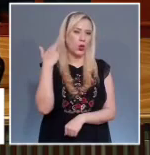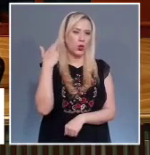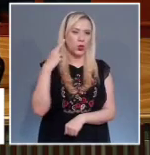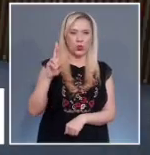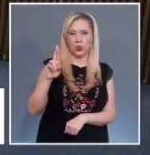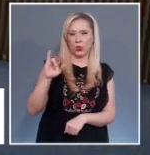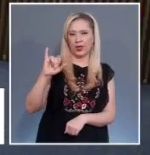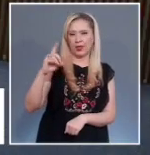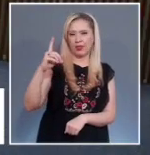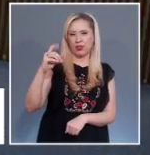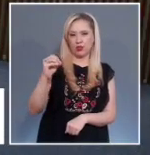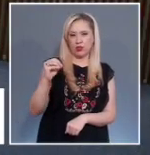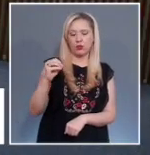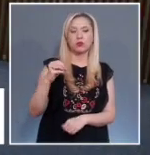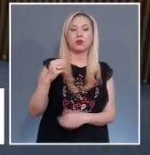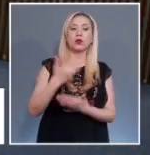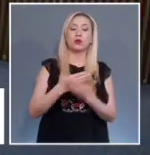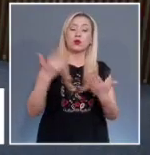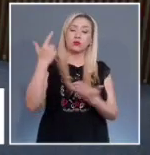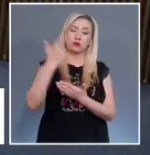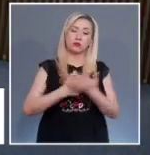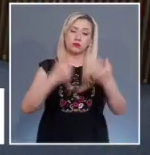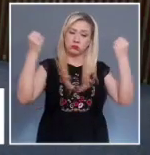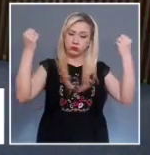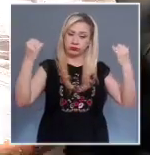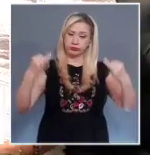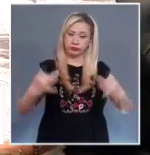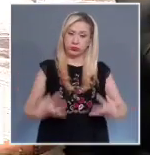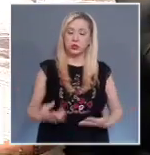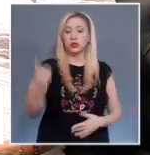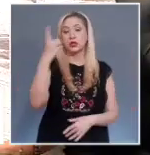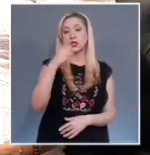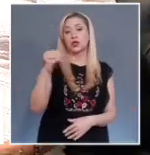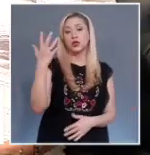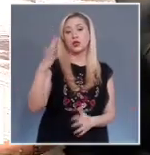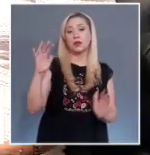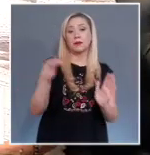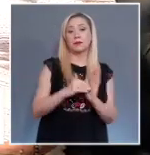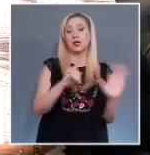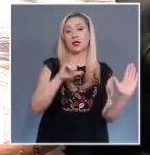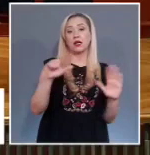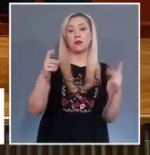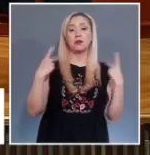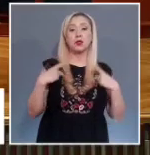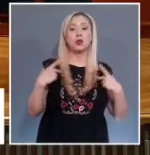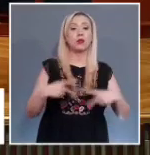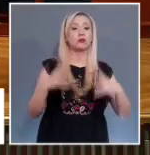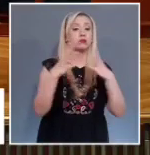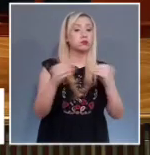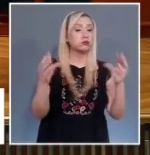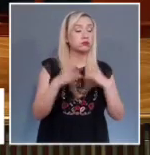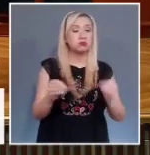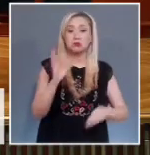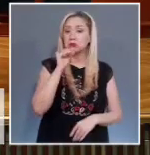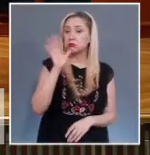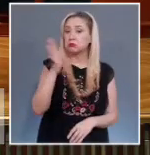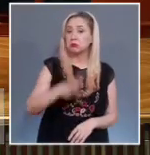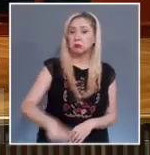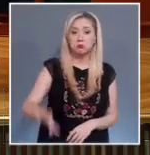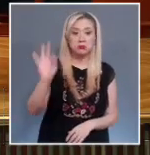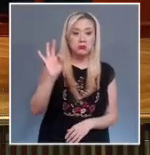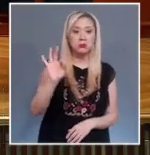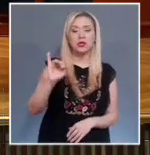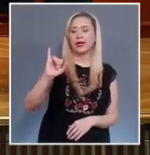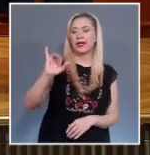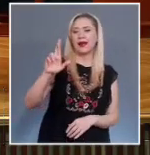cifras oficiales, hay más de 110,700 personas desaparecidas y no localizadas. Irlanda Ábalos Núñez, secretaria